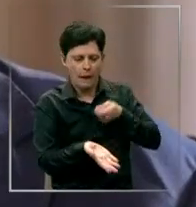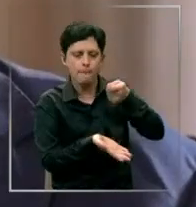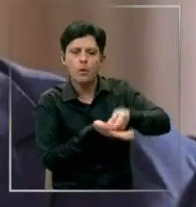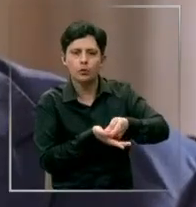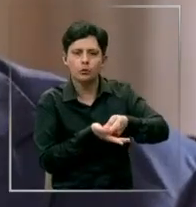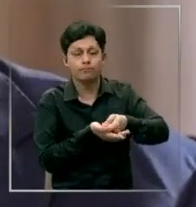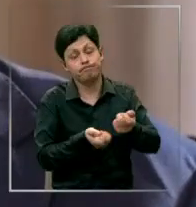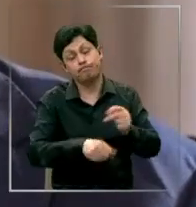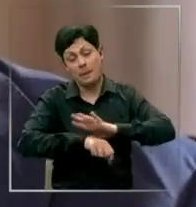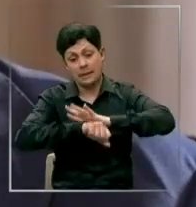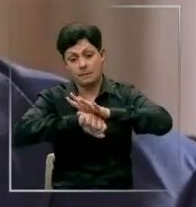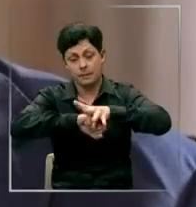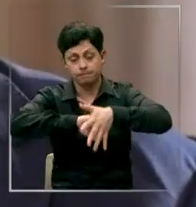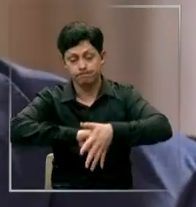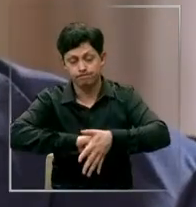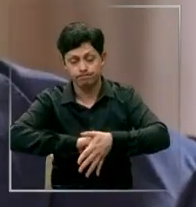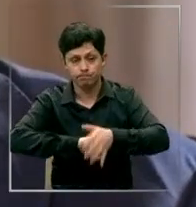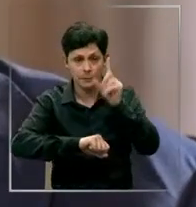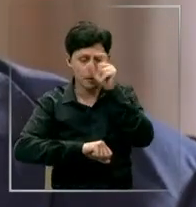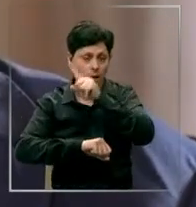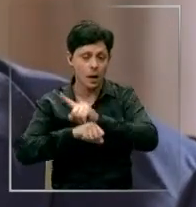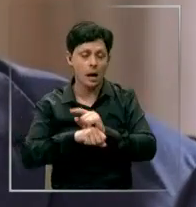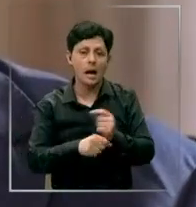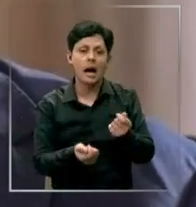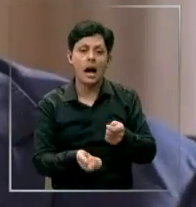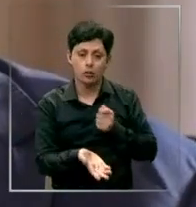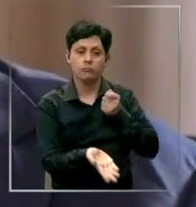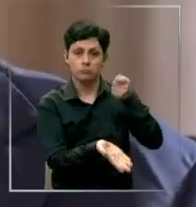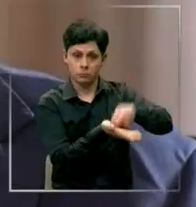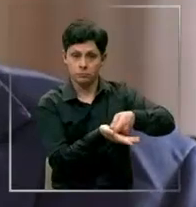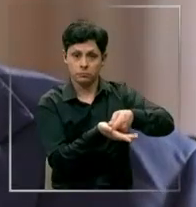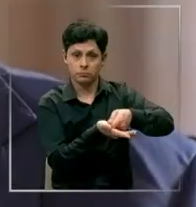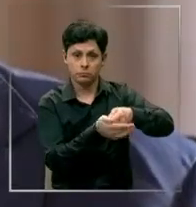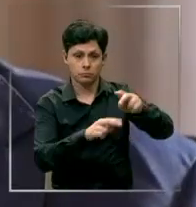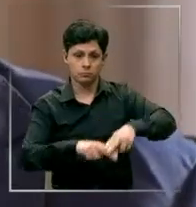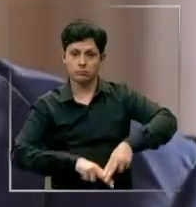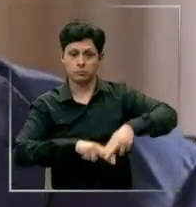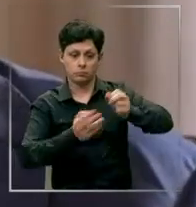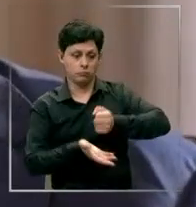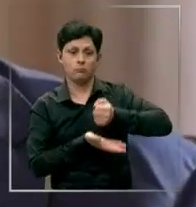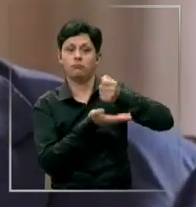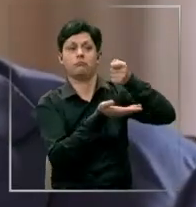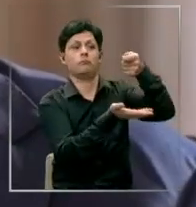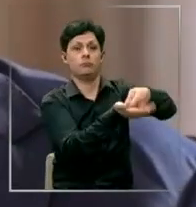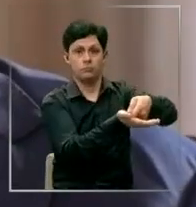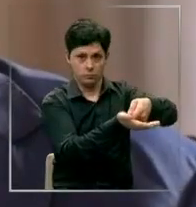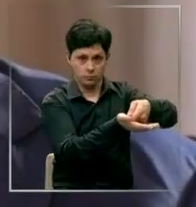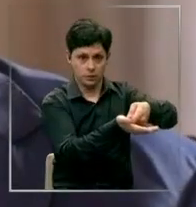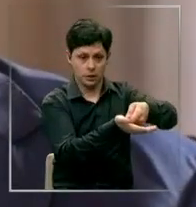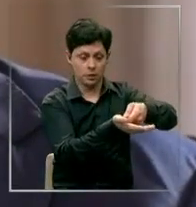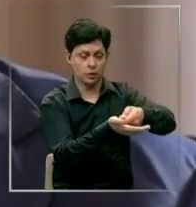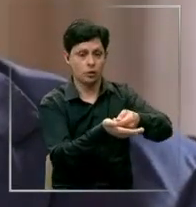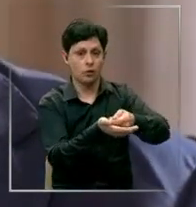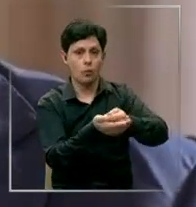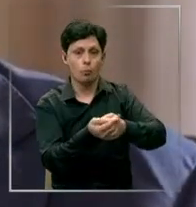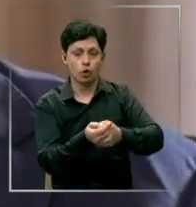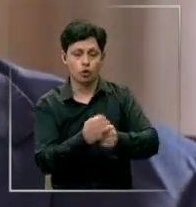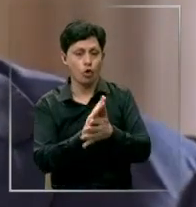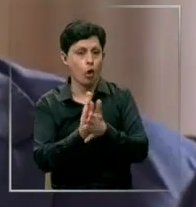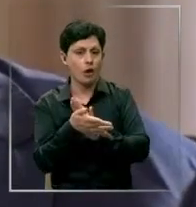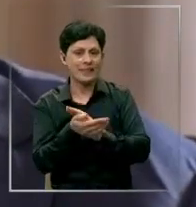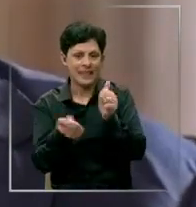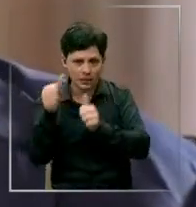financiamiento que hay que tener para poder enviar todas estas muestras, para para poder generar